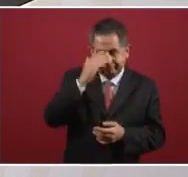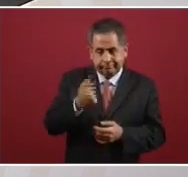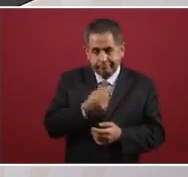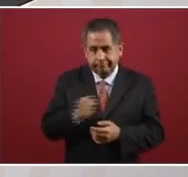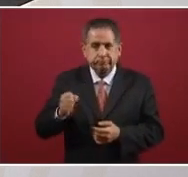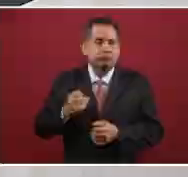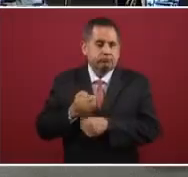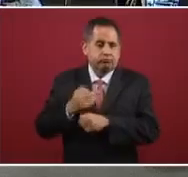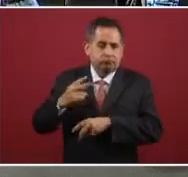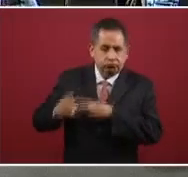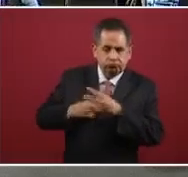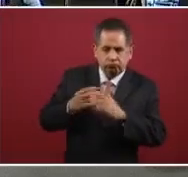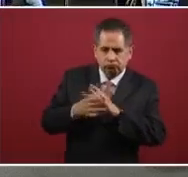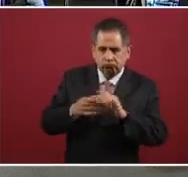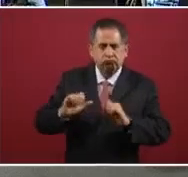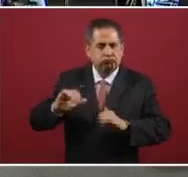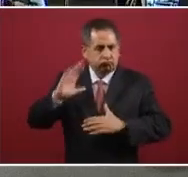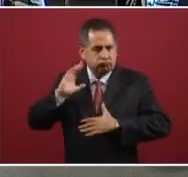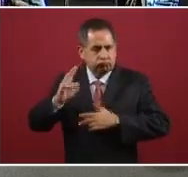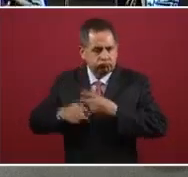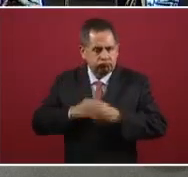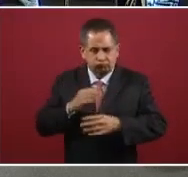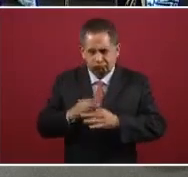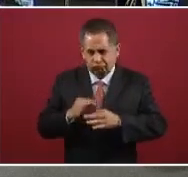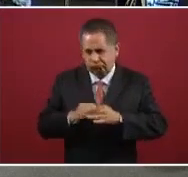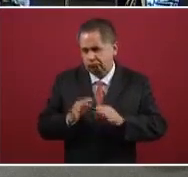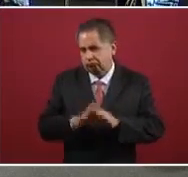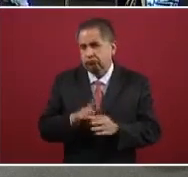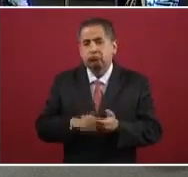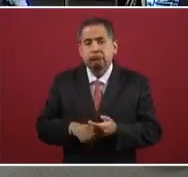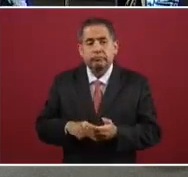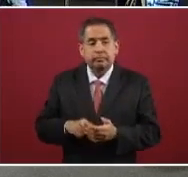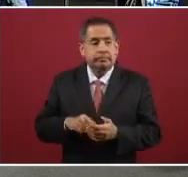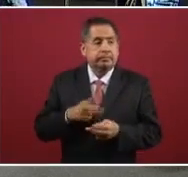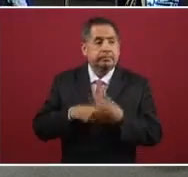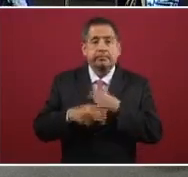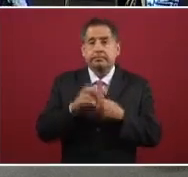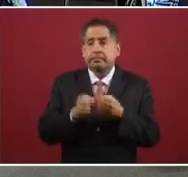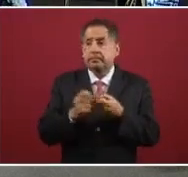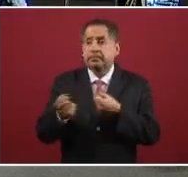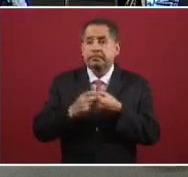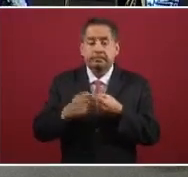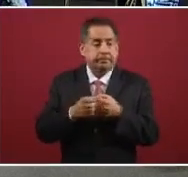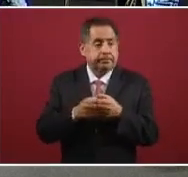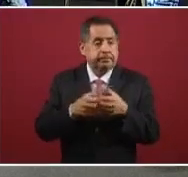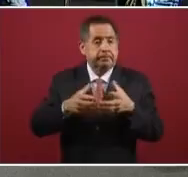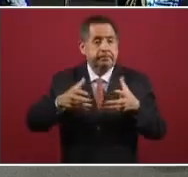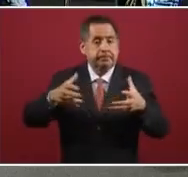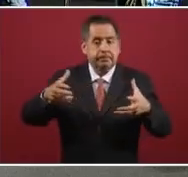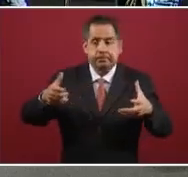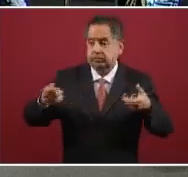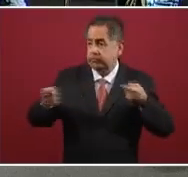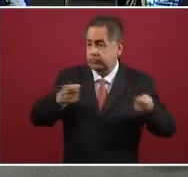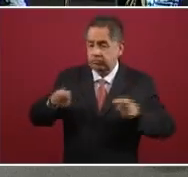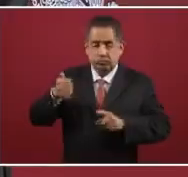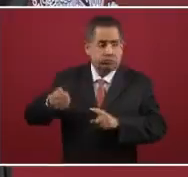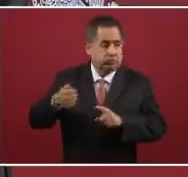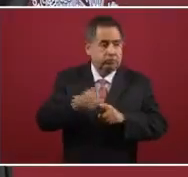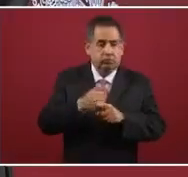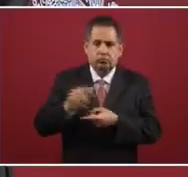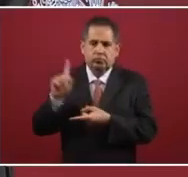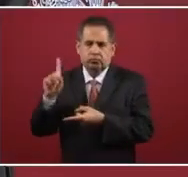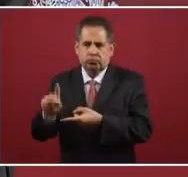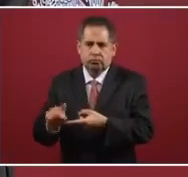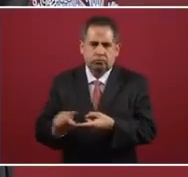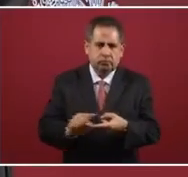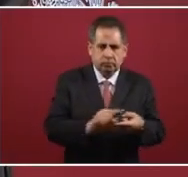han venido comprometiendo. También, en la medida en que el sistema va creciendo, el costo por administración por cuenta va